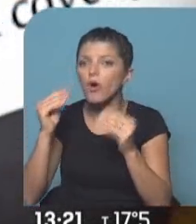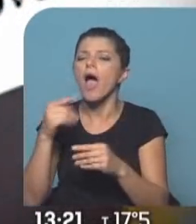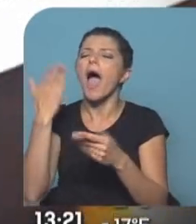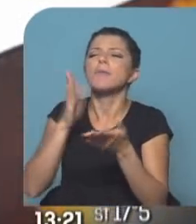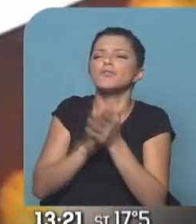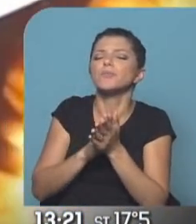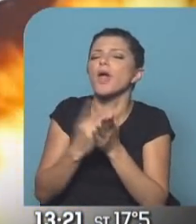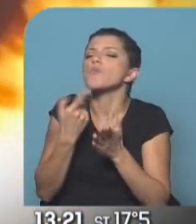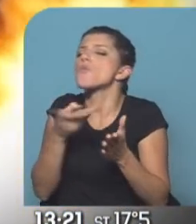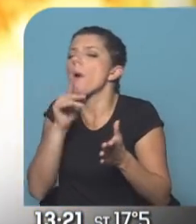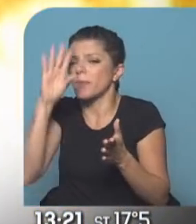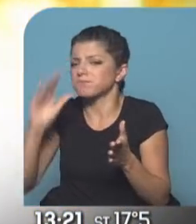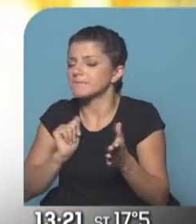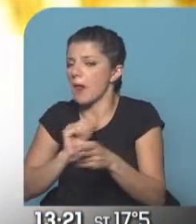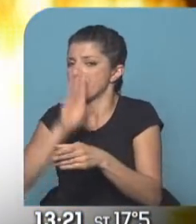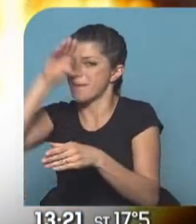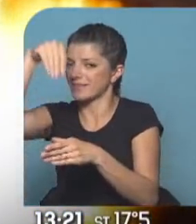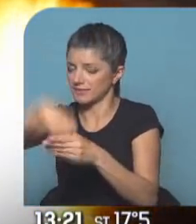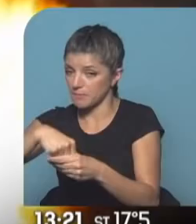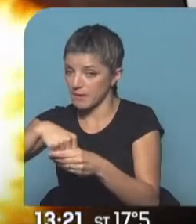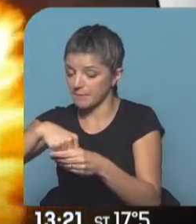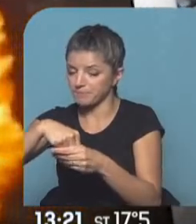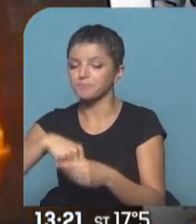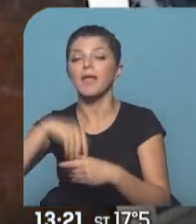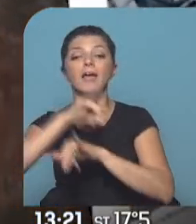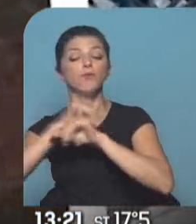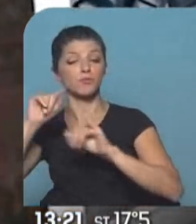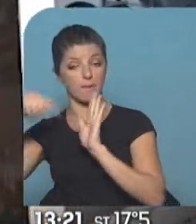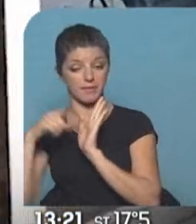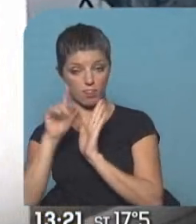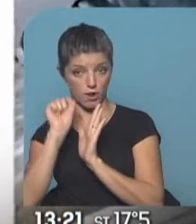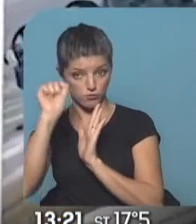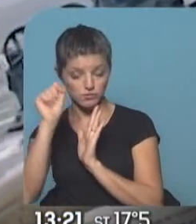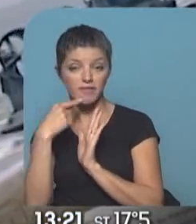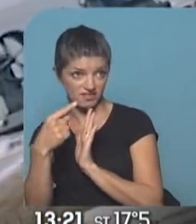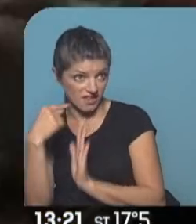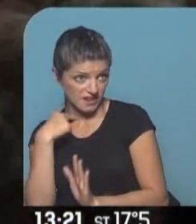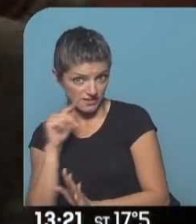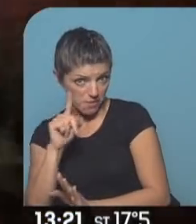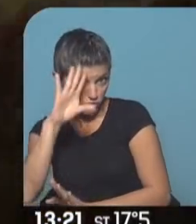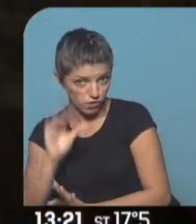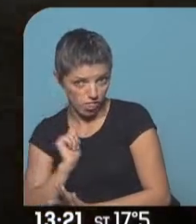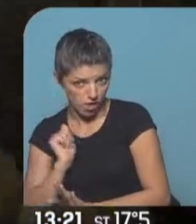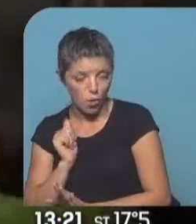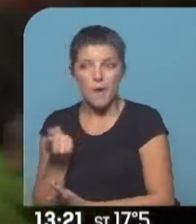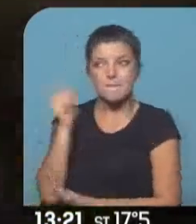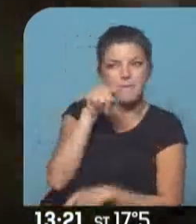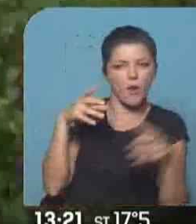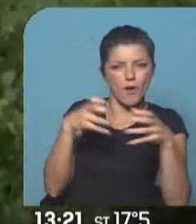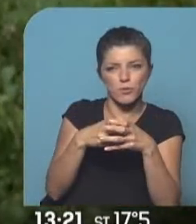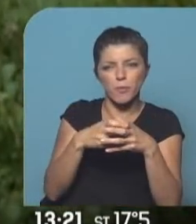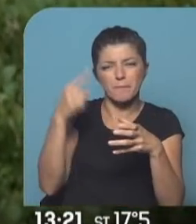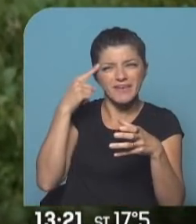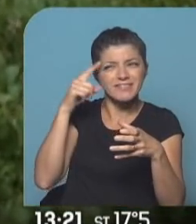efectivos participantes. Según la información oficial de Moscú, son 13.000, pero la OTAN maneja una cifra casi 10